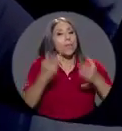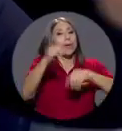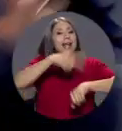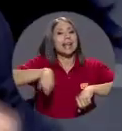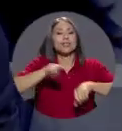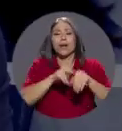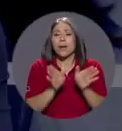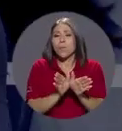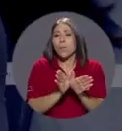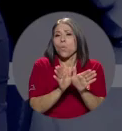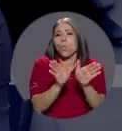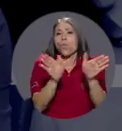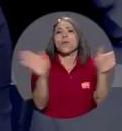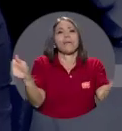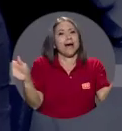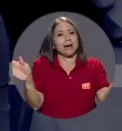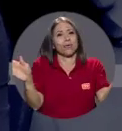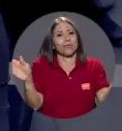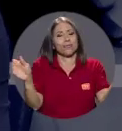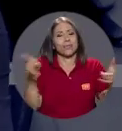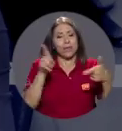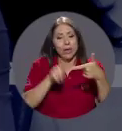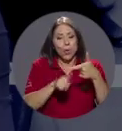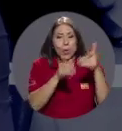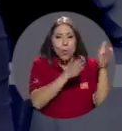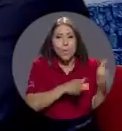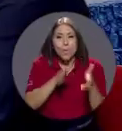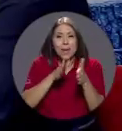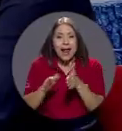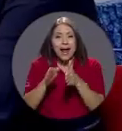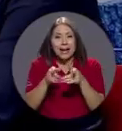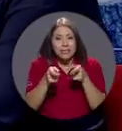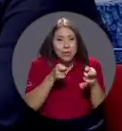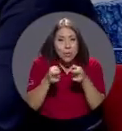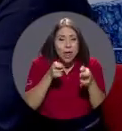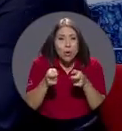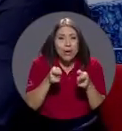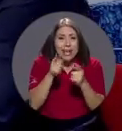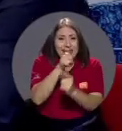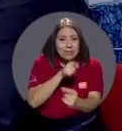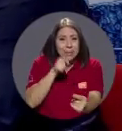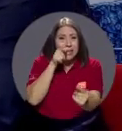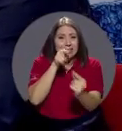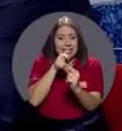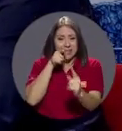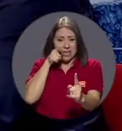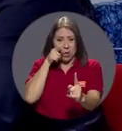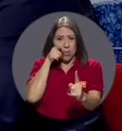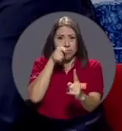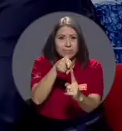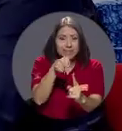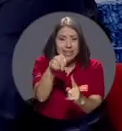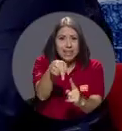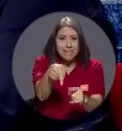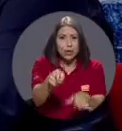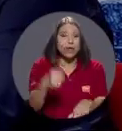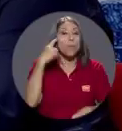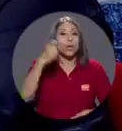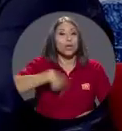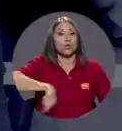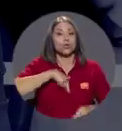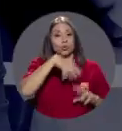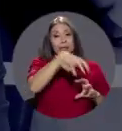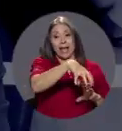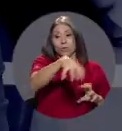macro, un plan regulador muy específico, muy fragmentado en el territorio, porque